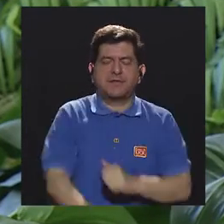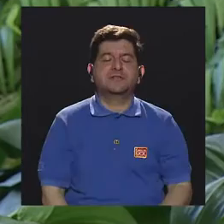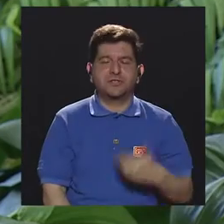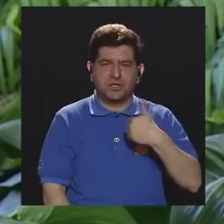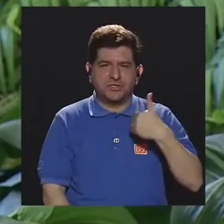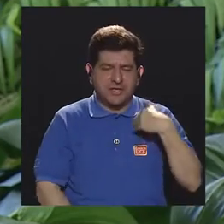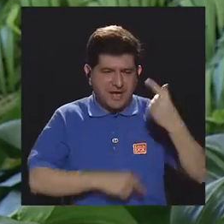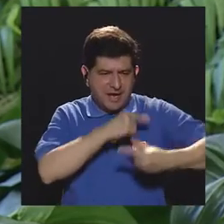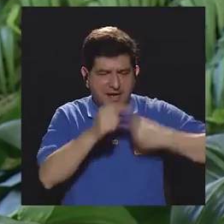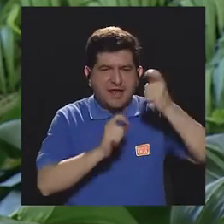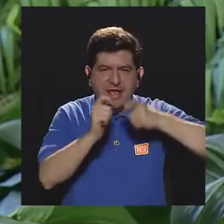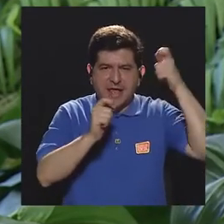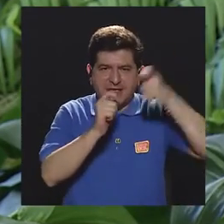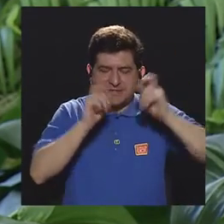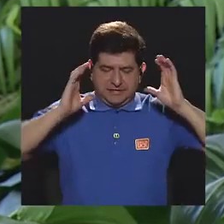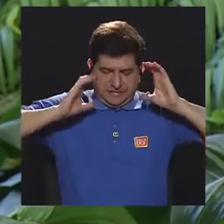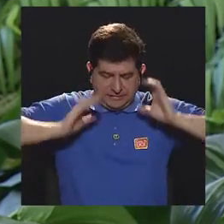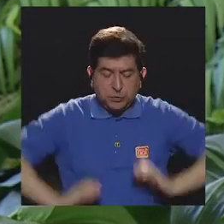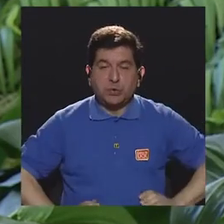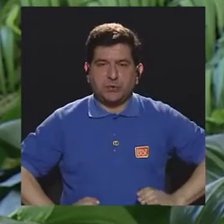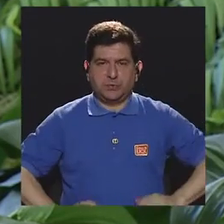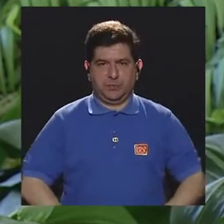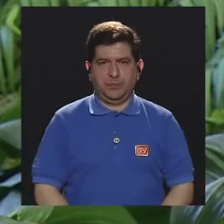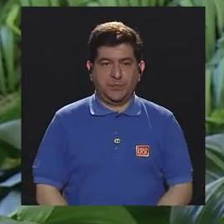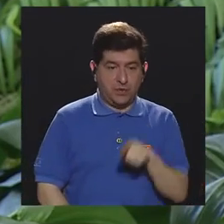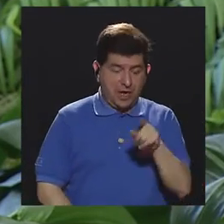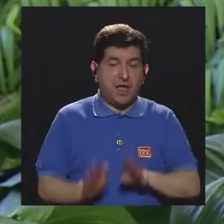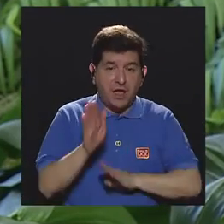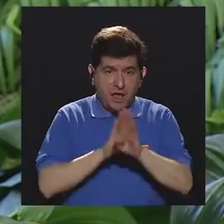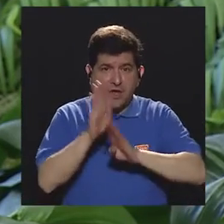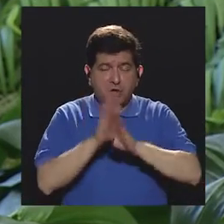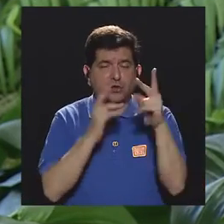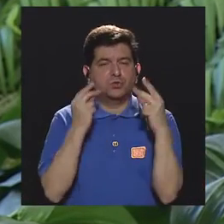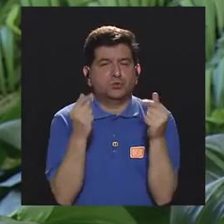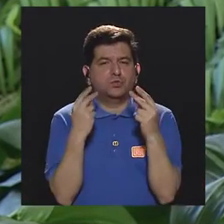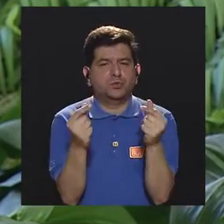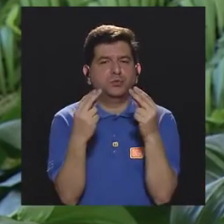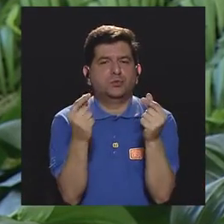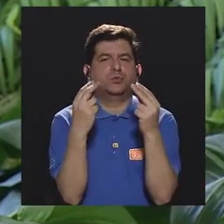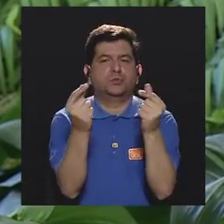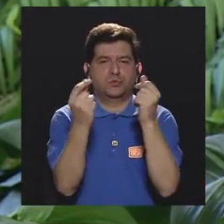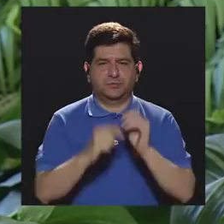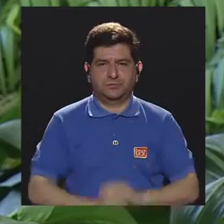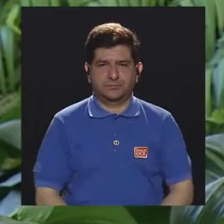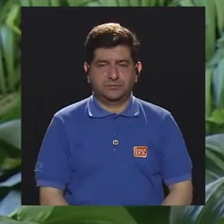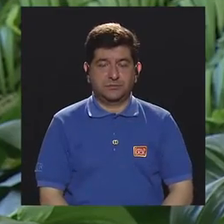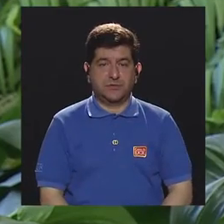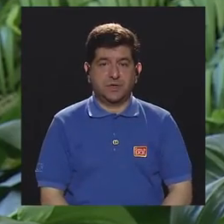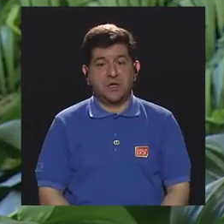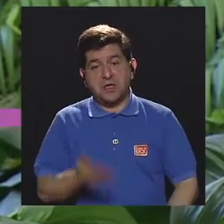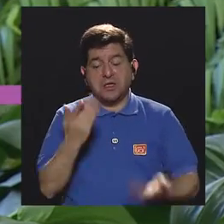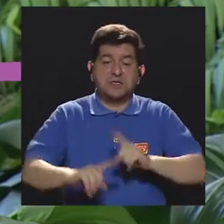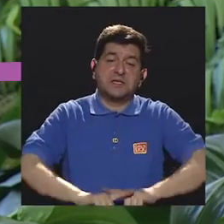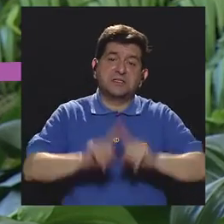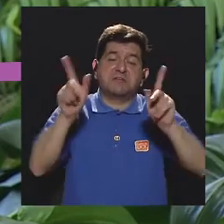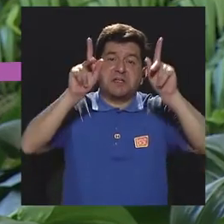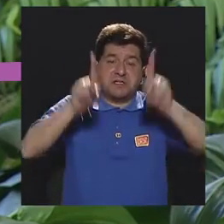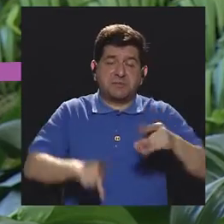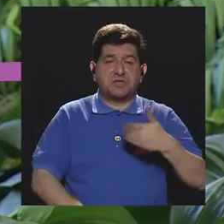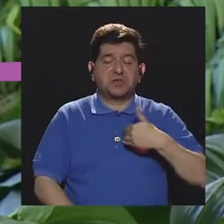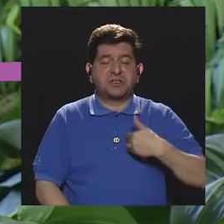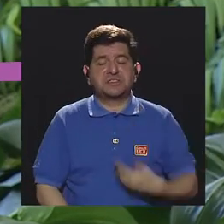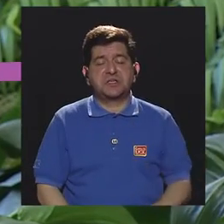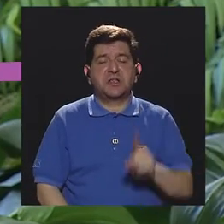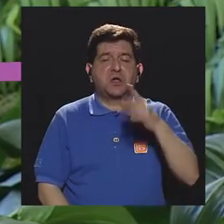una genética específica en su cuerpo, la van a desarrollar más rápido que los que tal vez tienen un